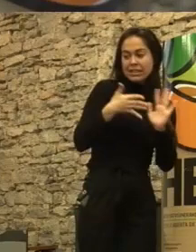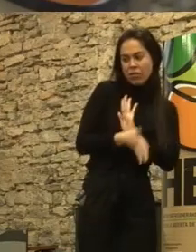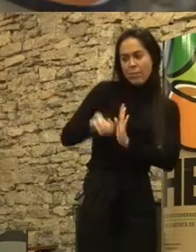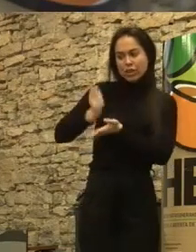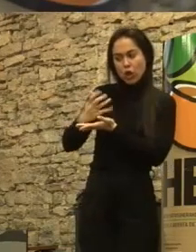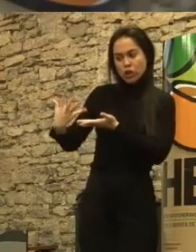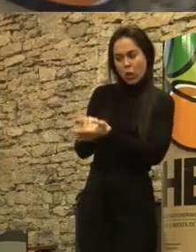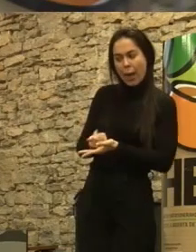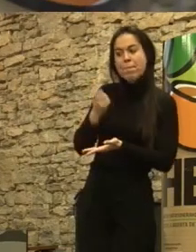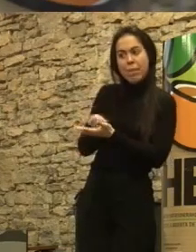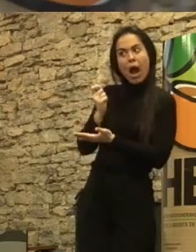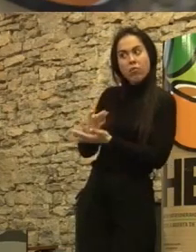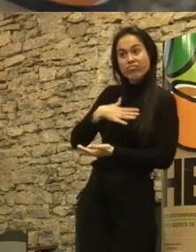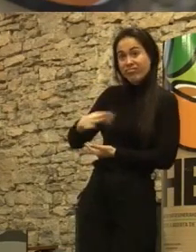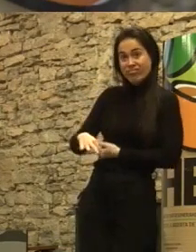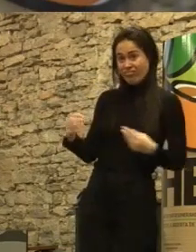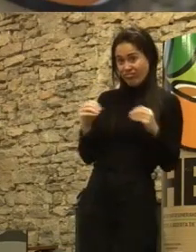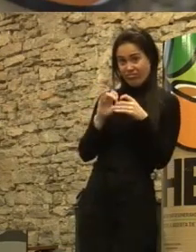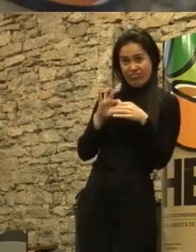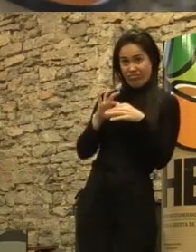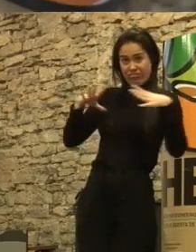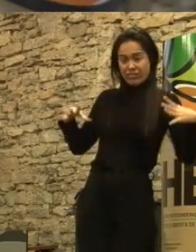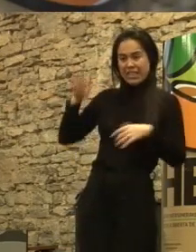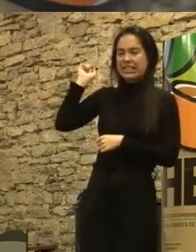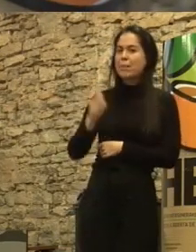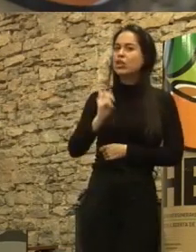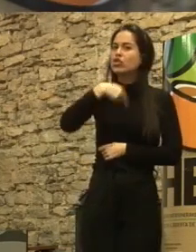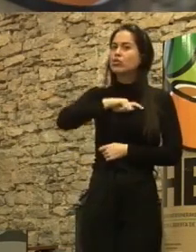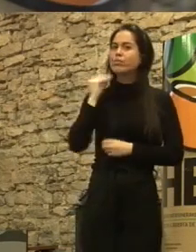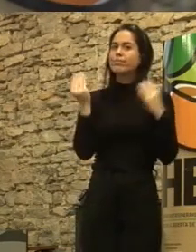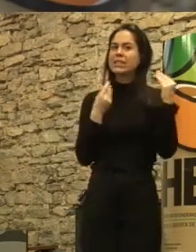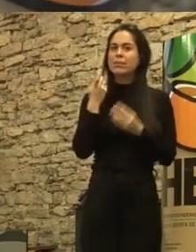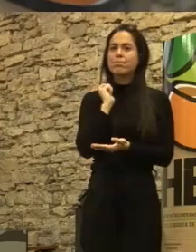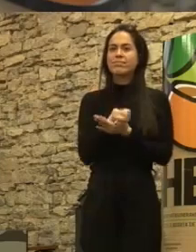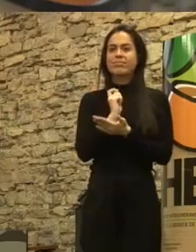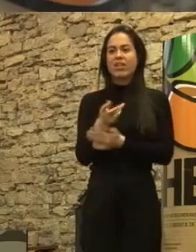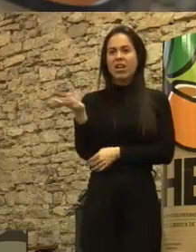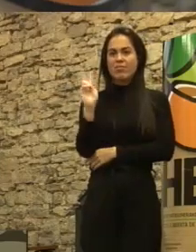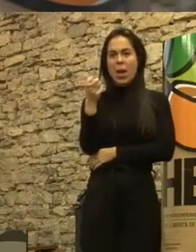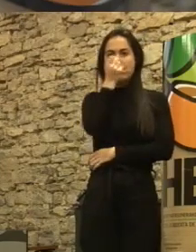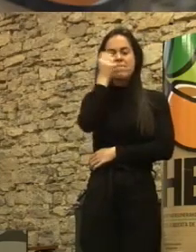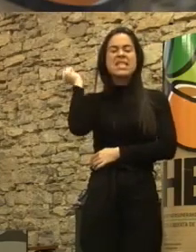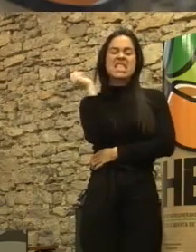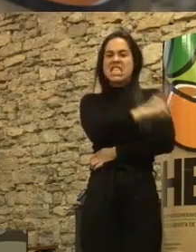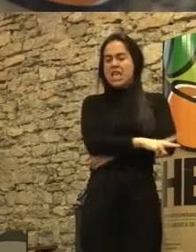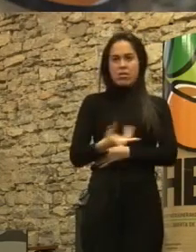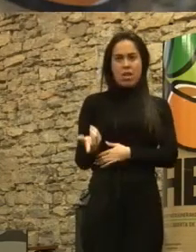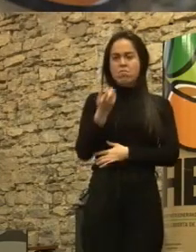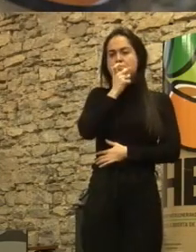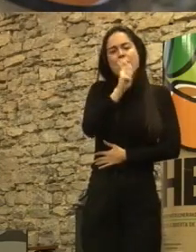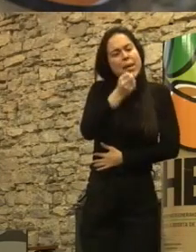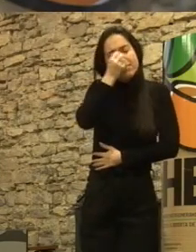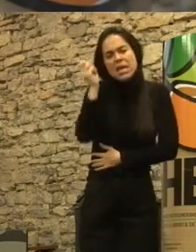qué. Queremos también que la pensión de viudedad no sea la mierda que es actualmente, perdón por la